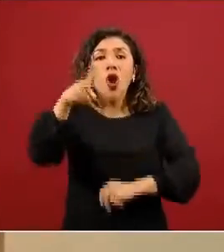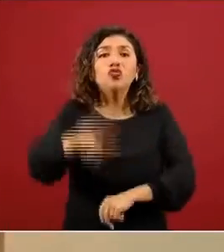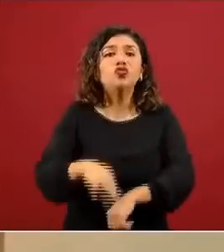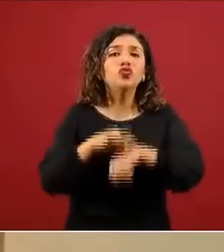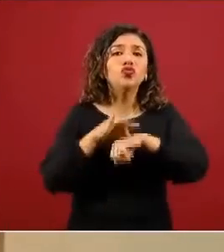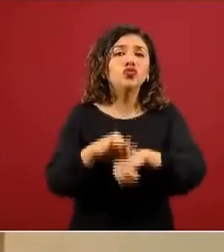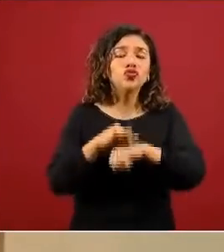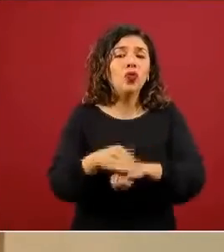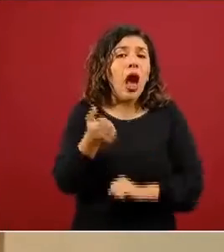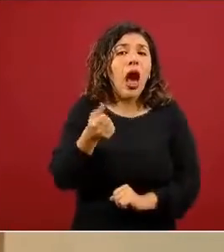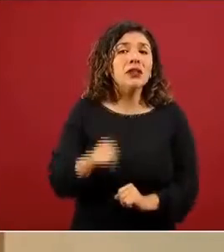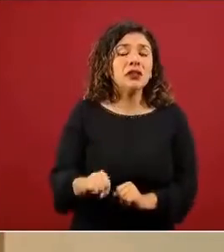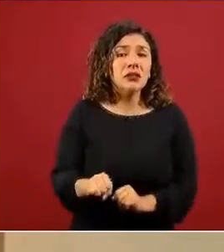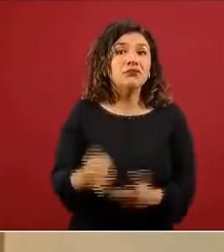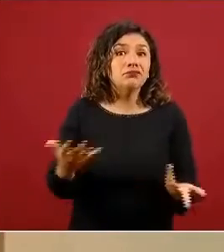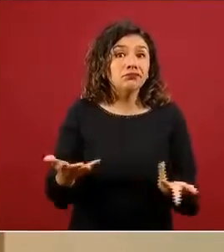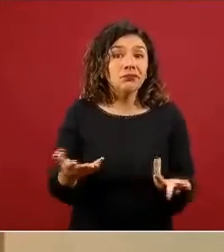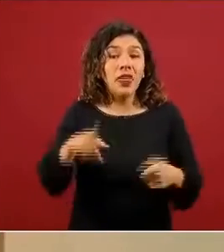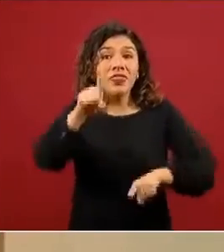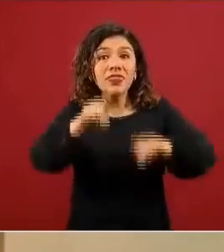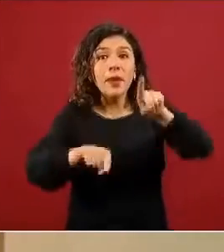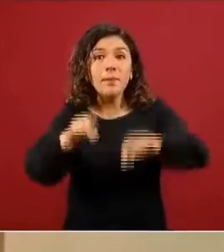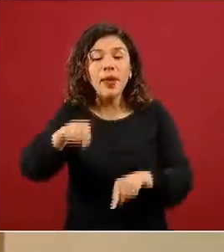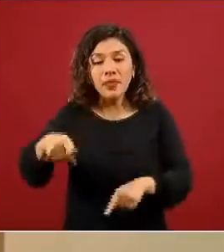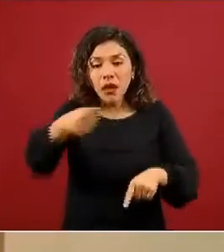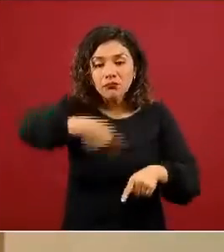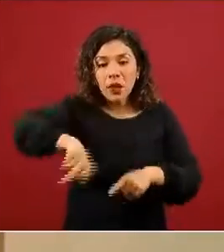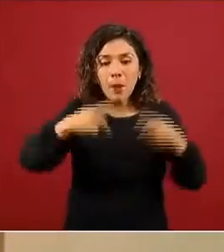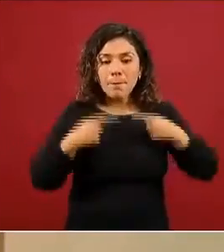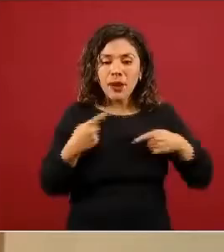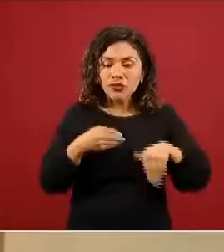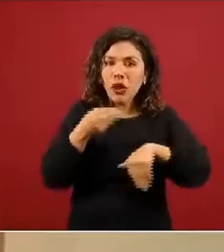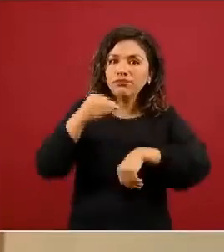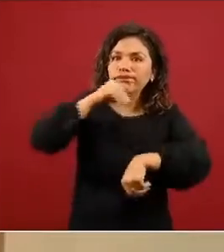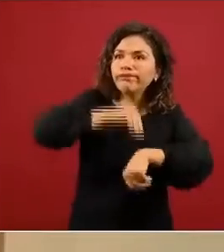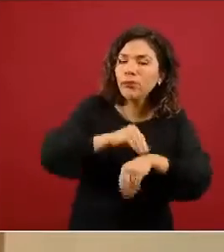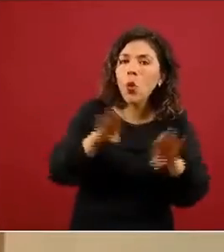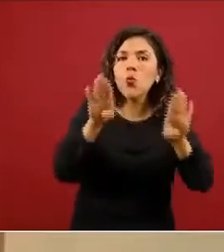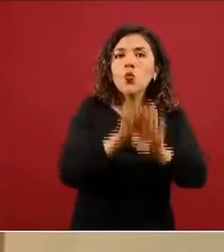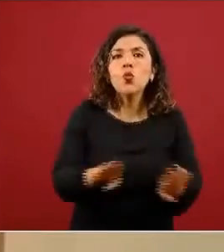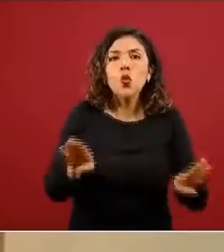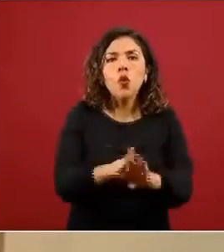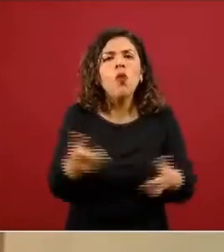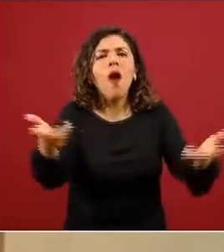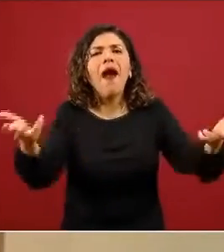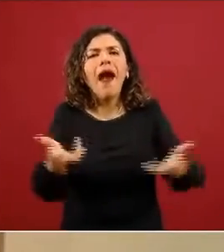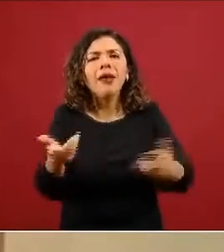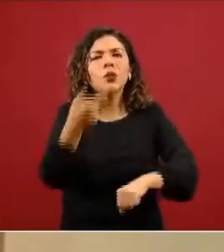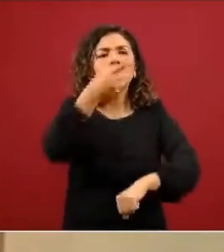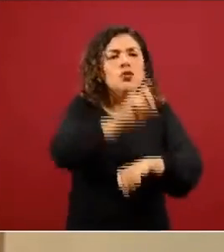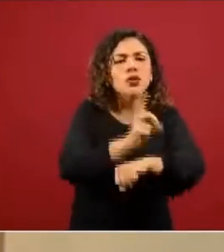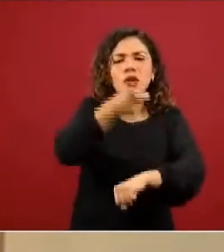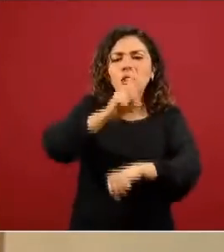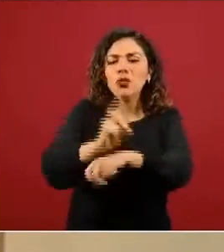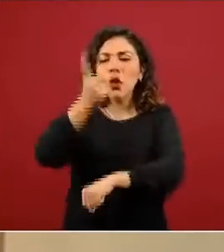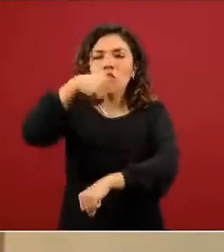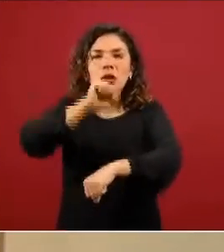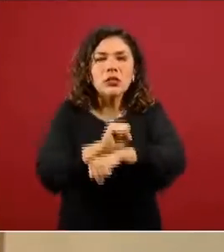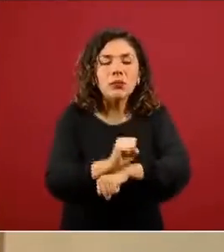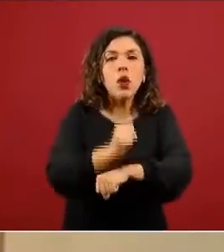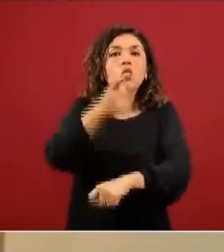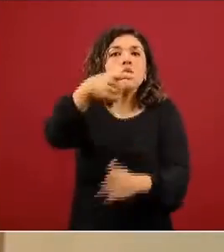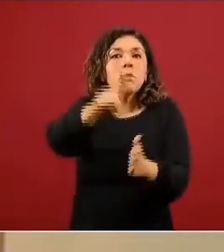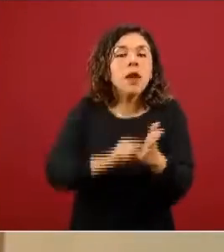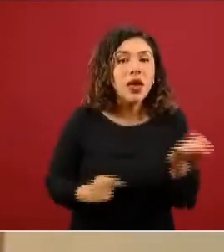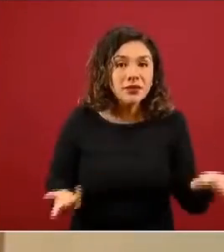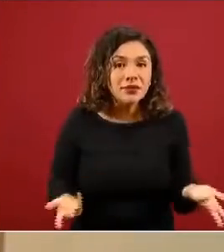real, depende de lo que hagamos como ciudadanas y ciudadanos cada día, cada semana, cada mes,